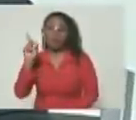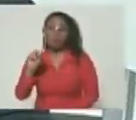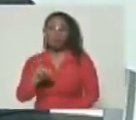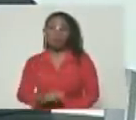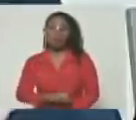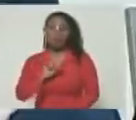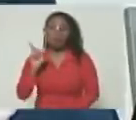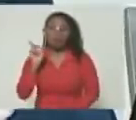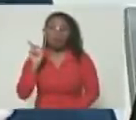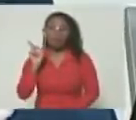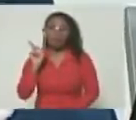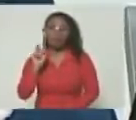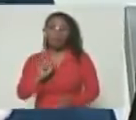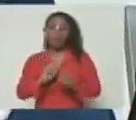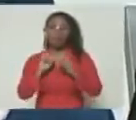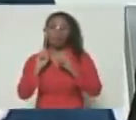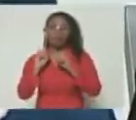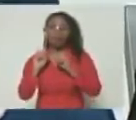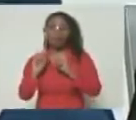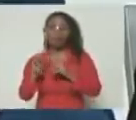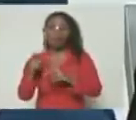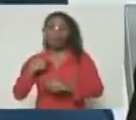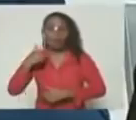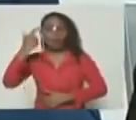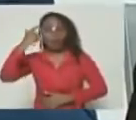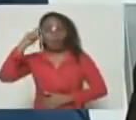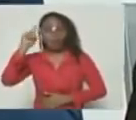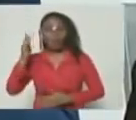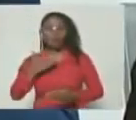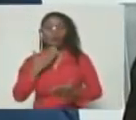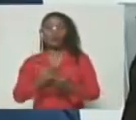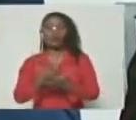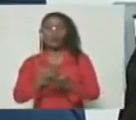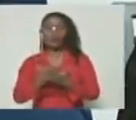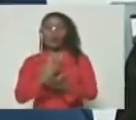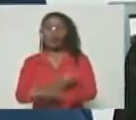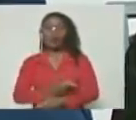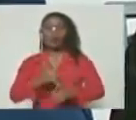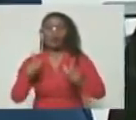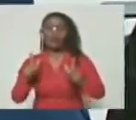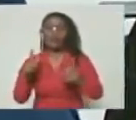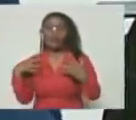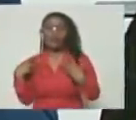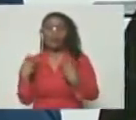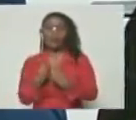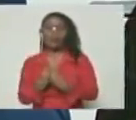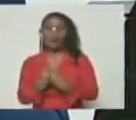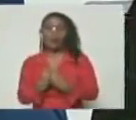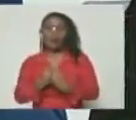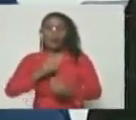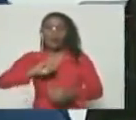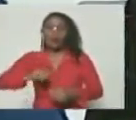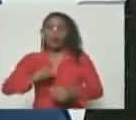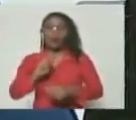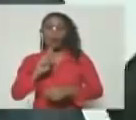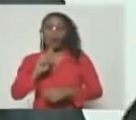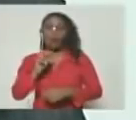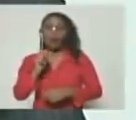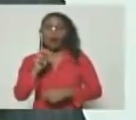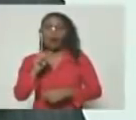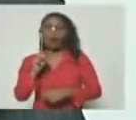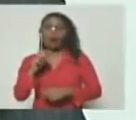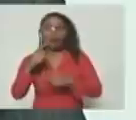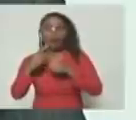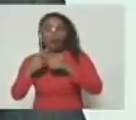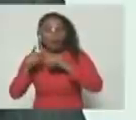en esa oportunidad, recuerdo que solicitamos la libertad del compañero Juan Requesens, por ejemplo, entre